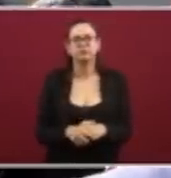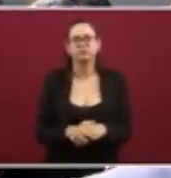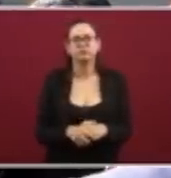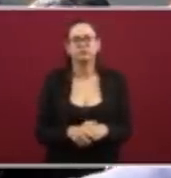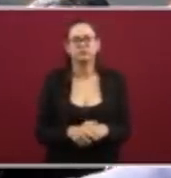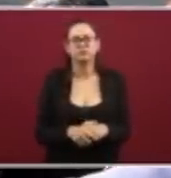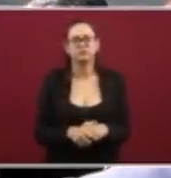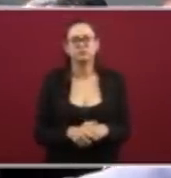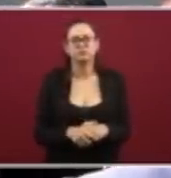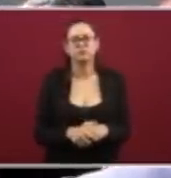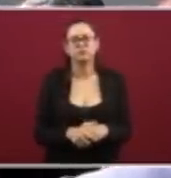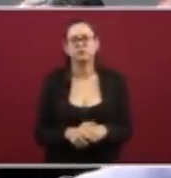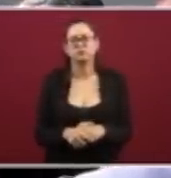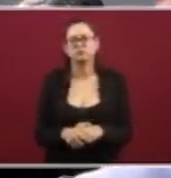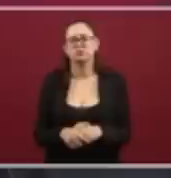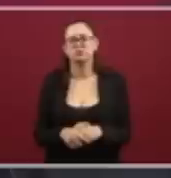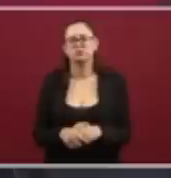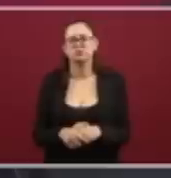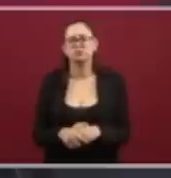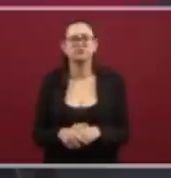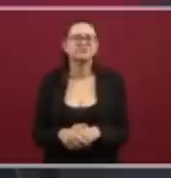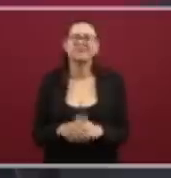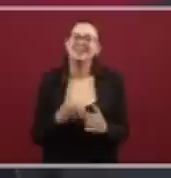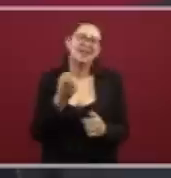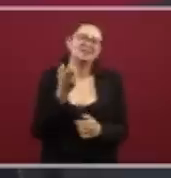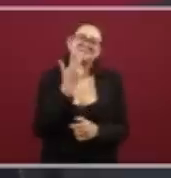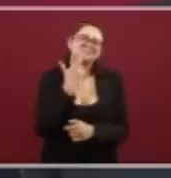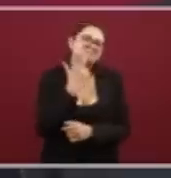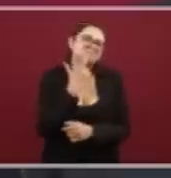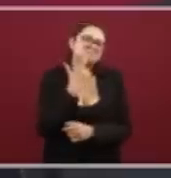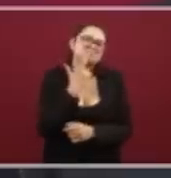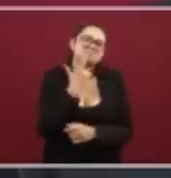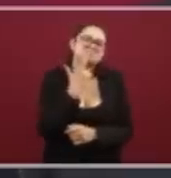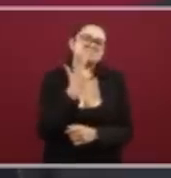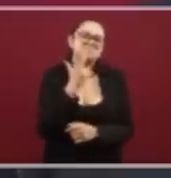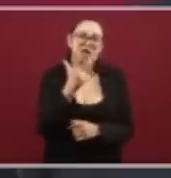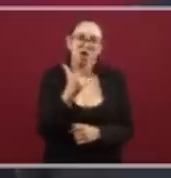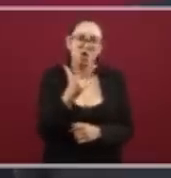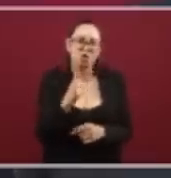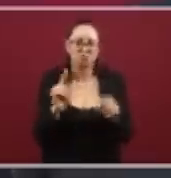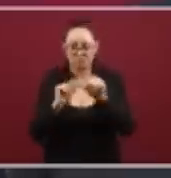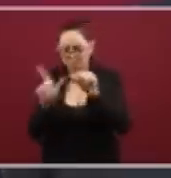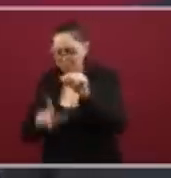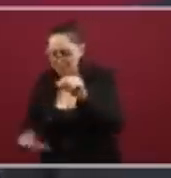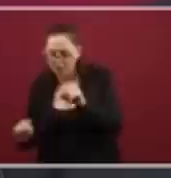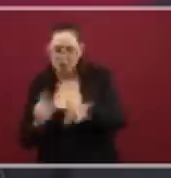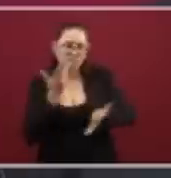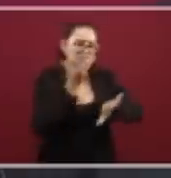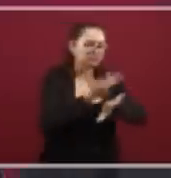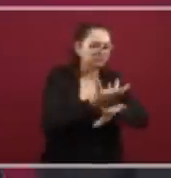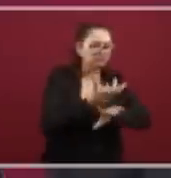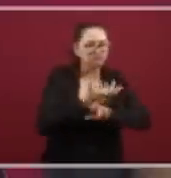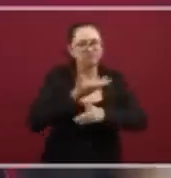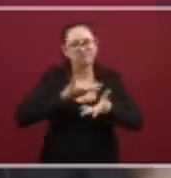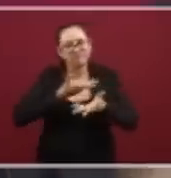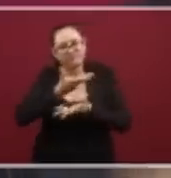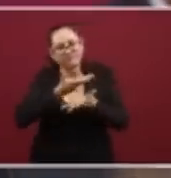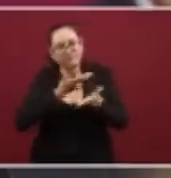porque es lo mejor para méxico y para eeuu